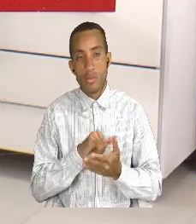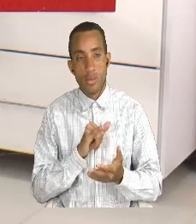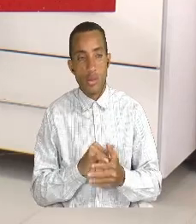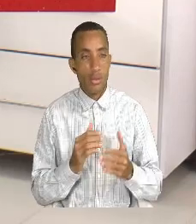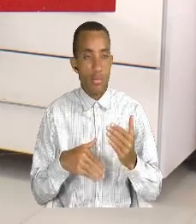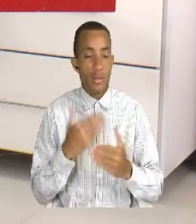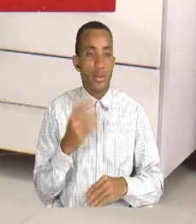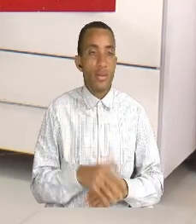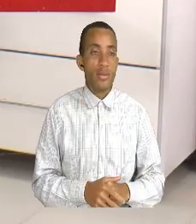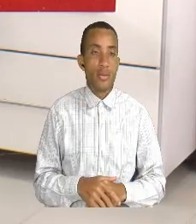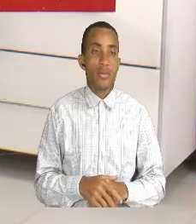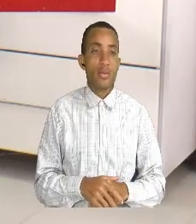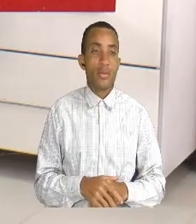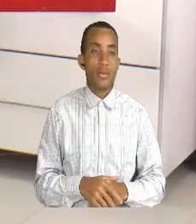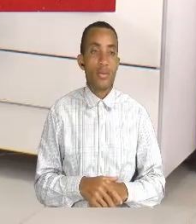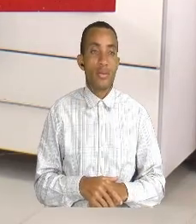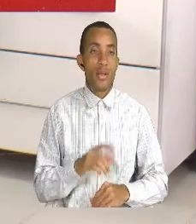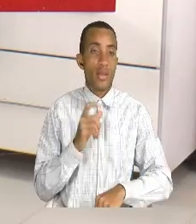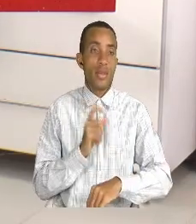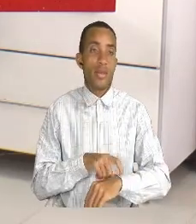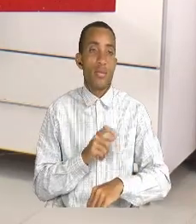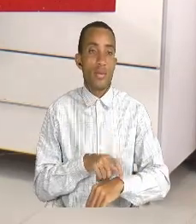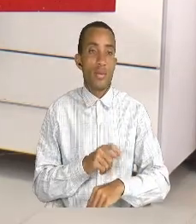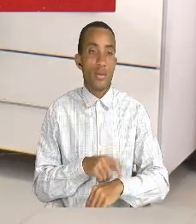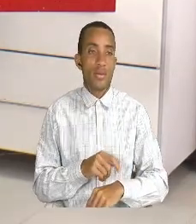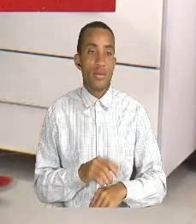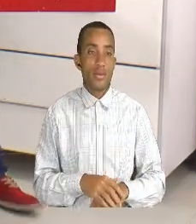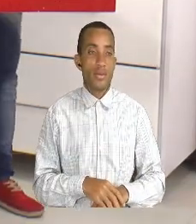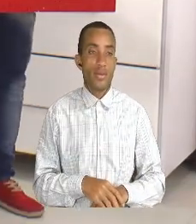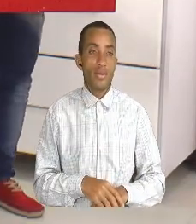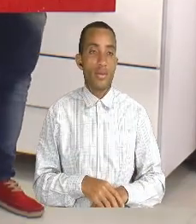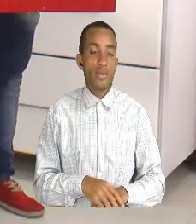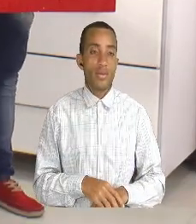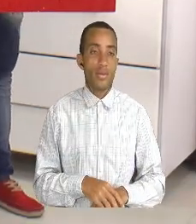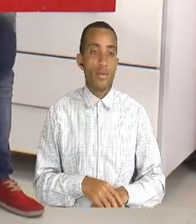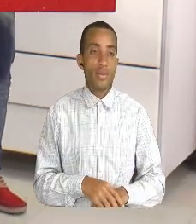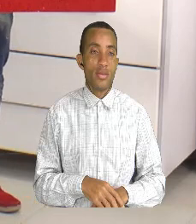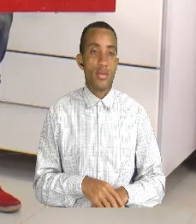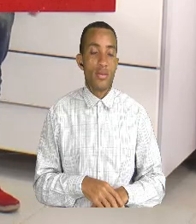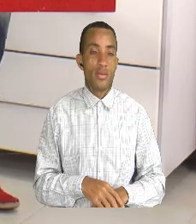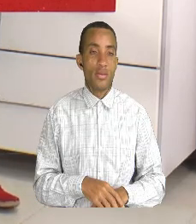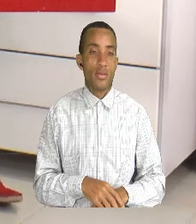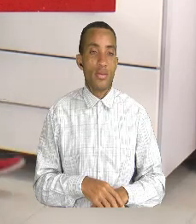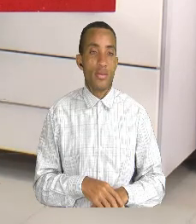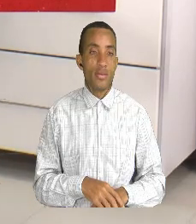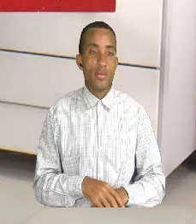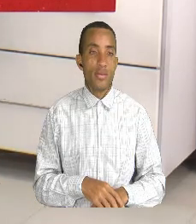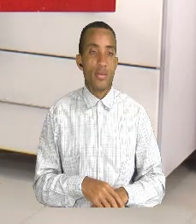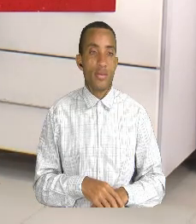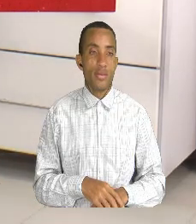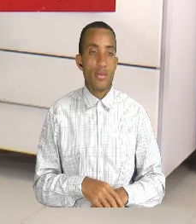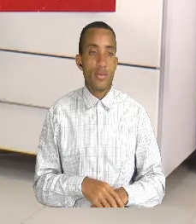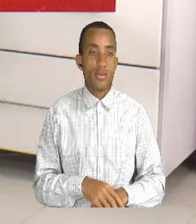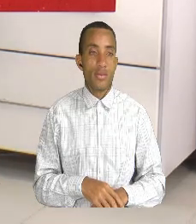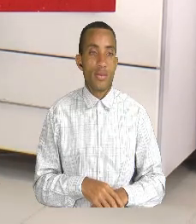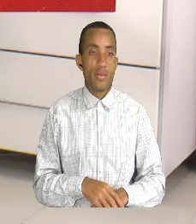de una vez que el tiempo nos apremia. Perjudica. Bueno, vamos a hacerle. ¿Listo? ¿Qué otra cosita veo y encuentro por